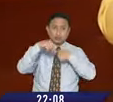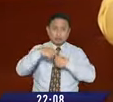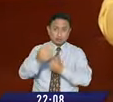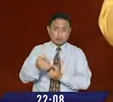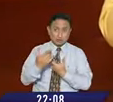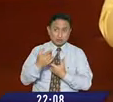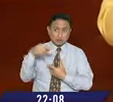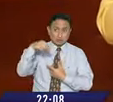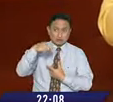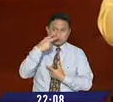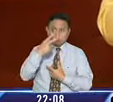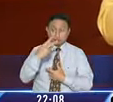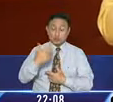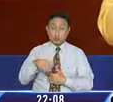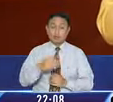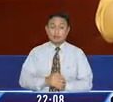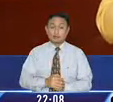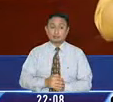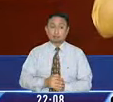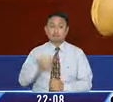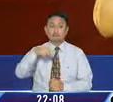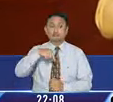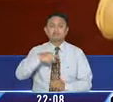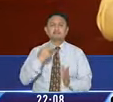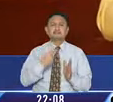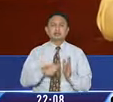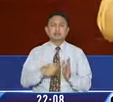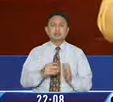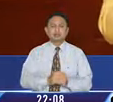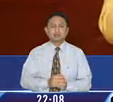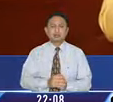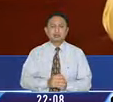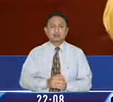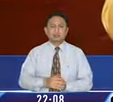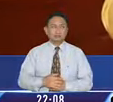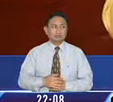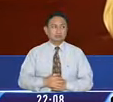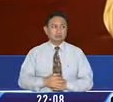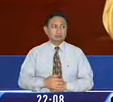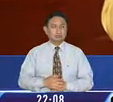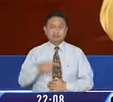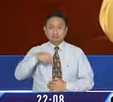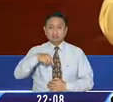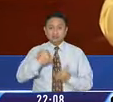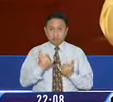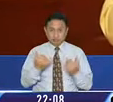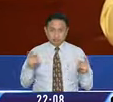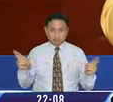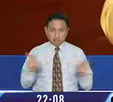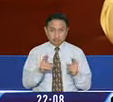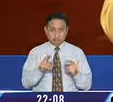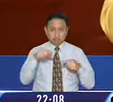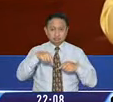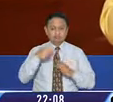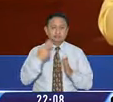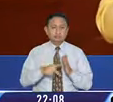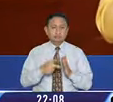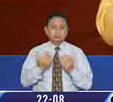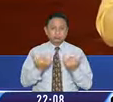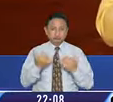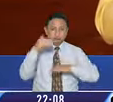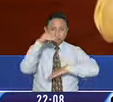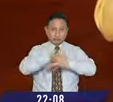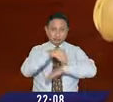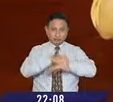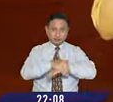medios de comunicación, para poder tener en claro qué es lo que había pasado. Nosotros les hemos preparado un informe respecto a lo que ocurrió